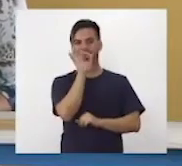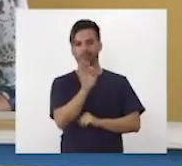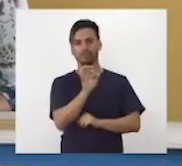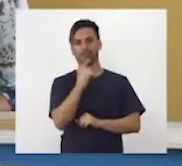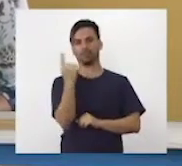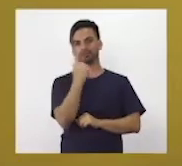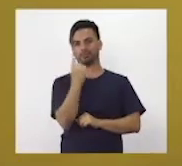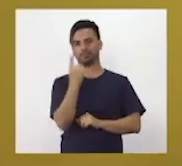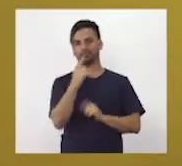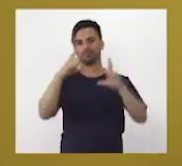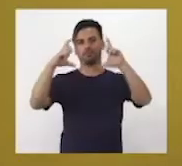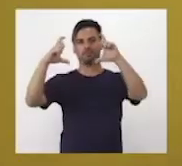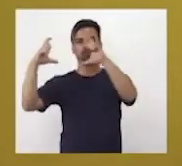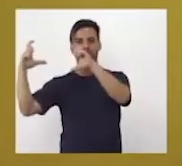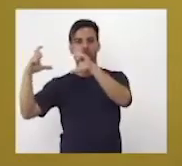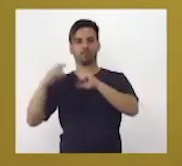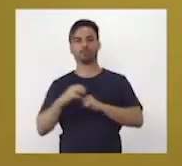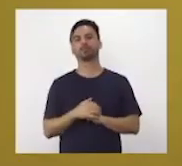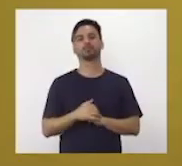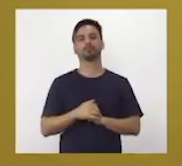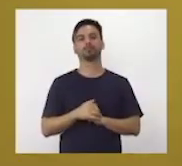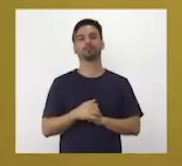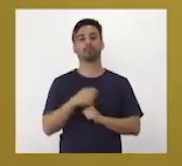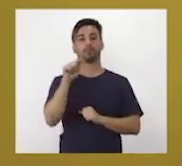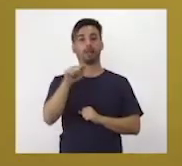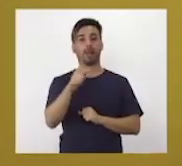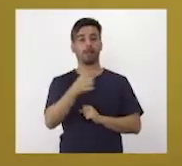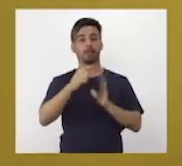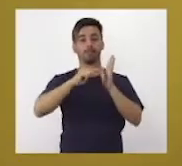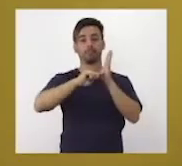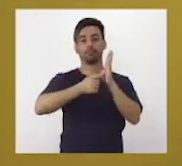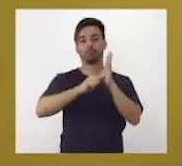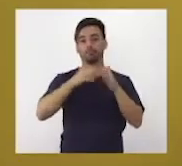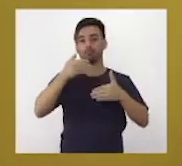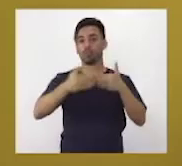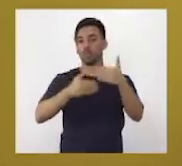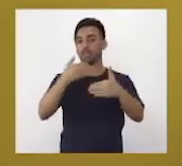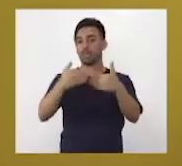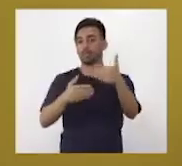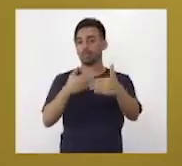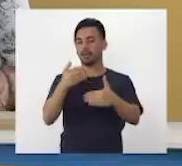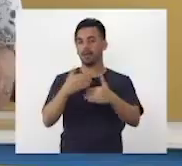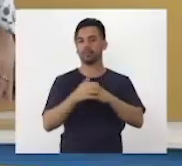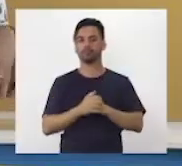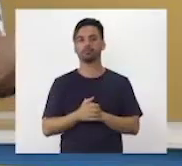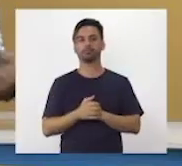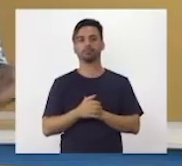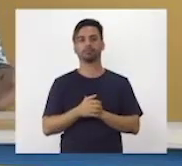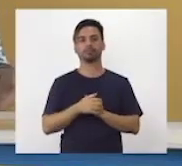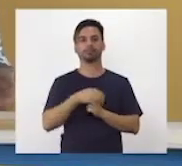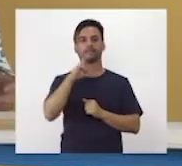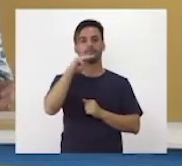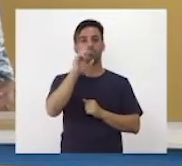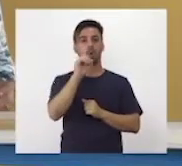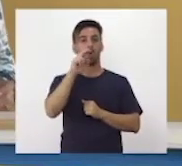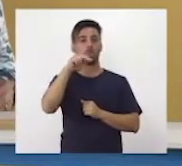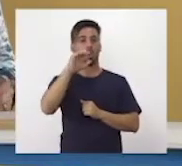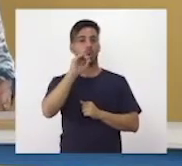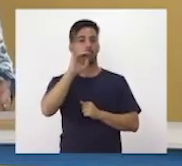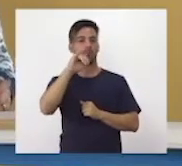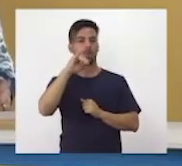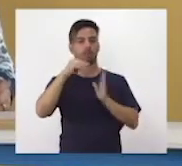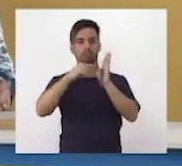cada monomio. Quiere decir que en el procedimiento de multiplicar un monomio por